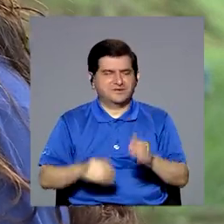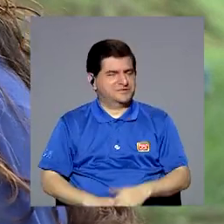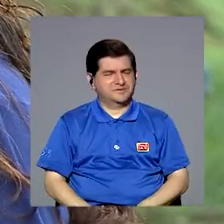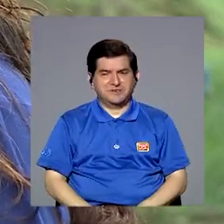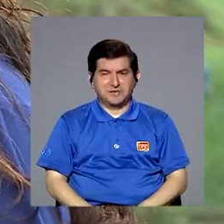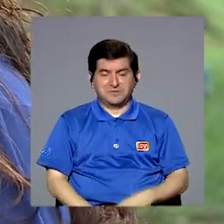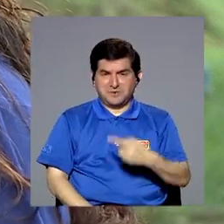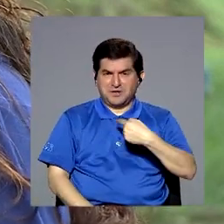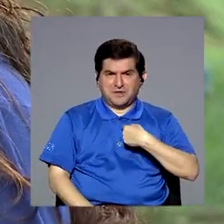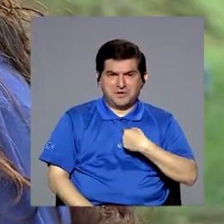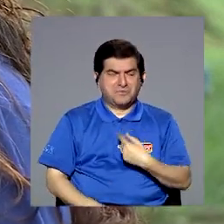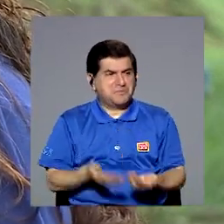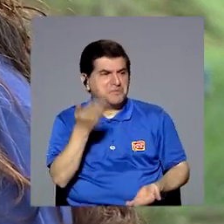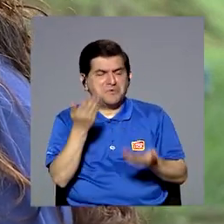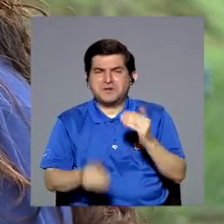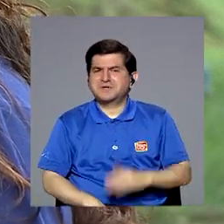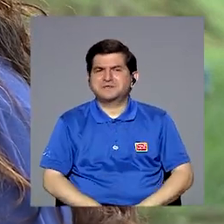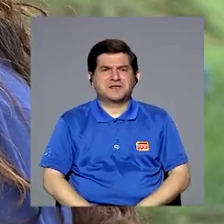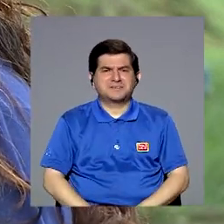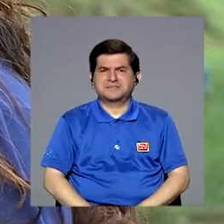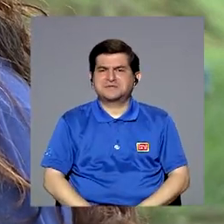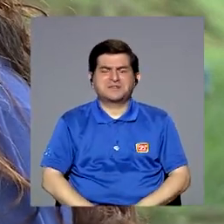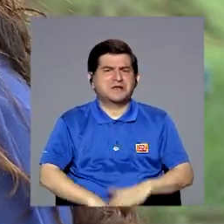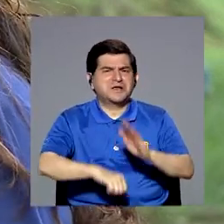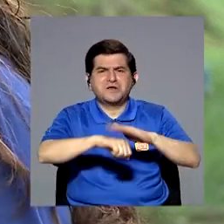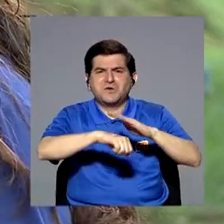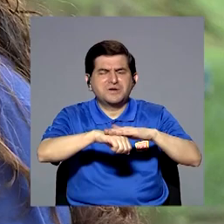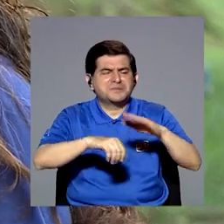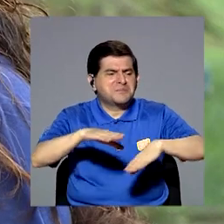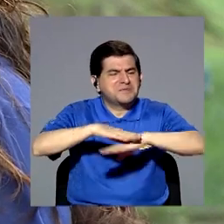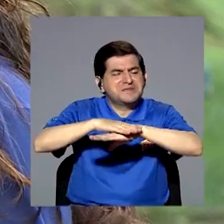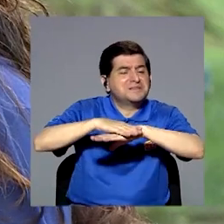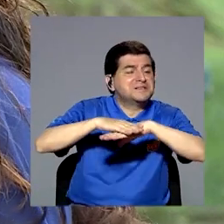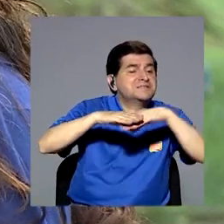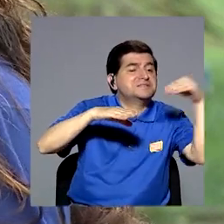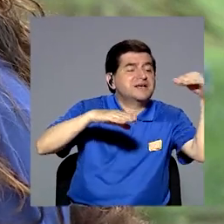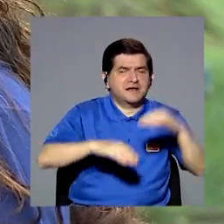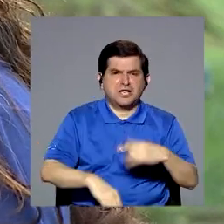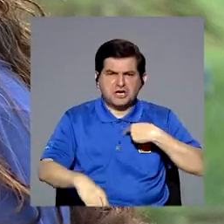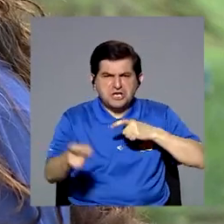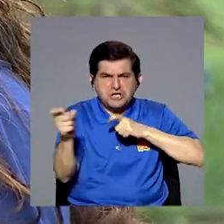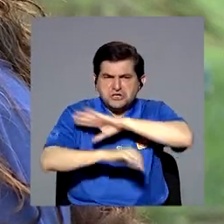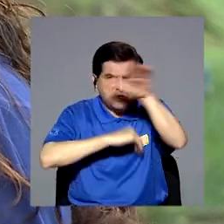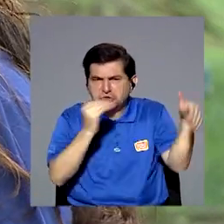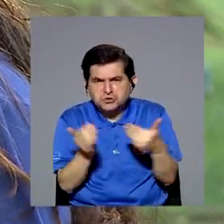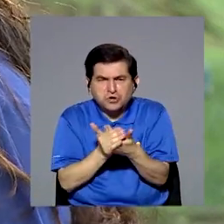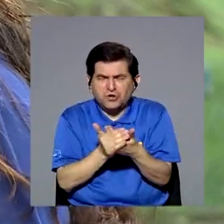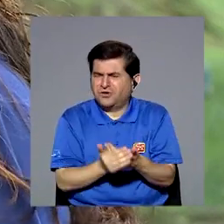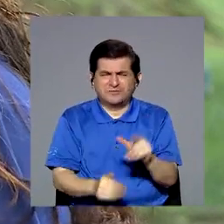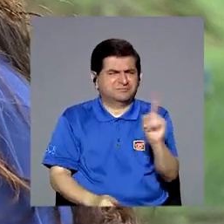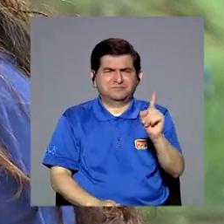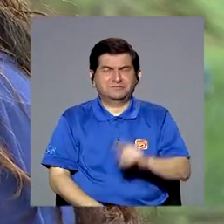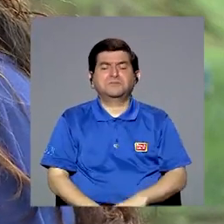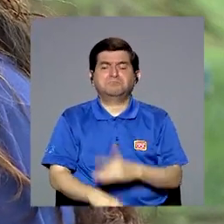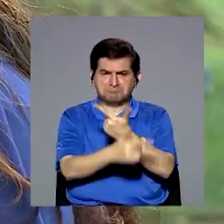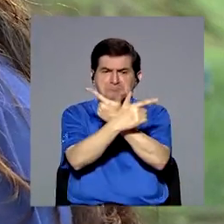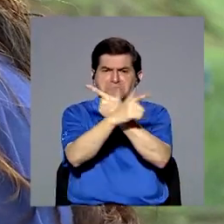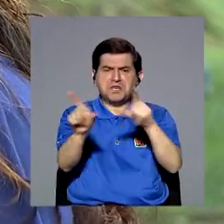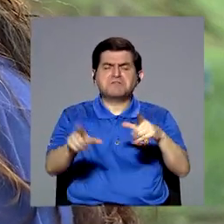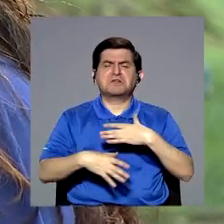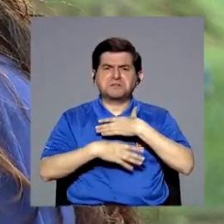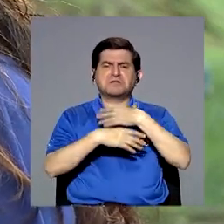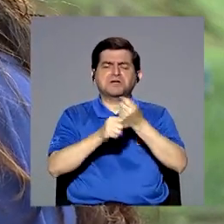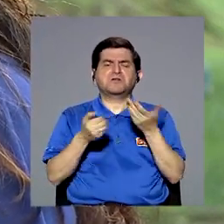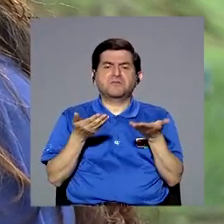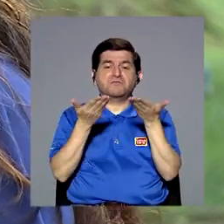que no quiero sacarlos de mi cápsula y quiero tener el control de todo. Darles la libertad, confiar